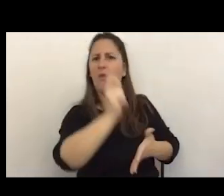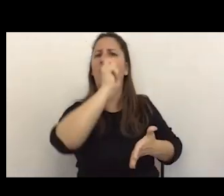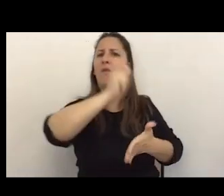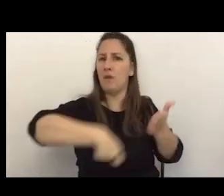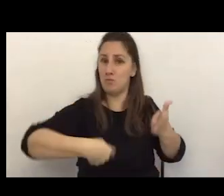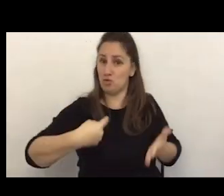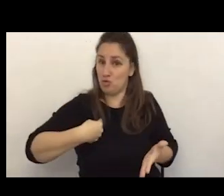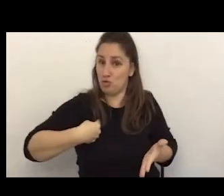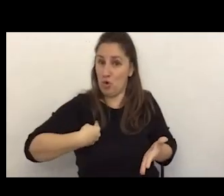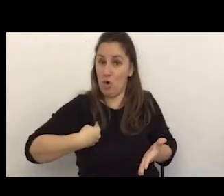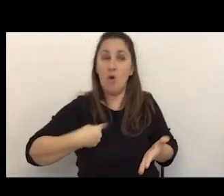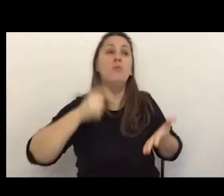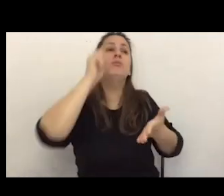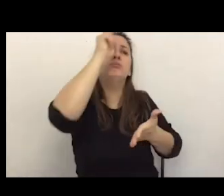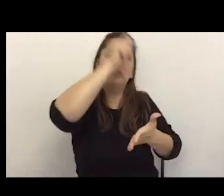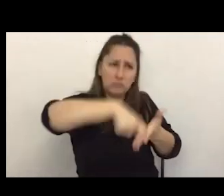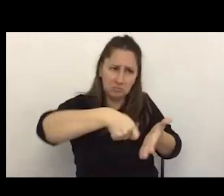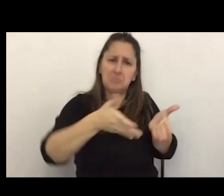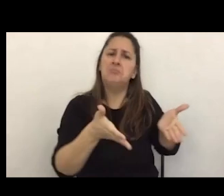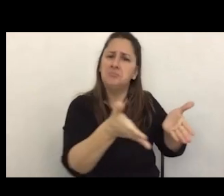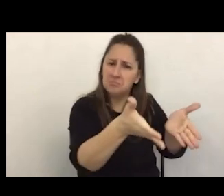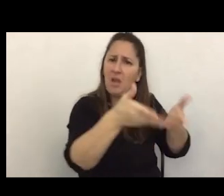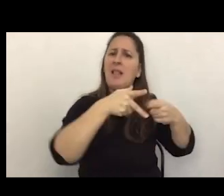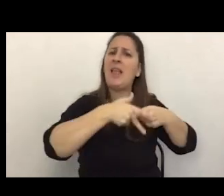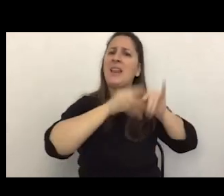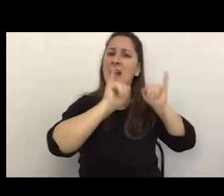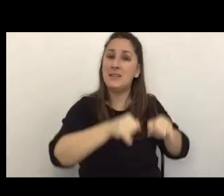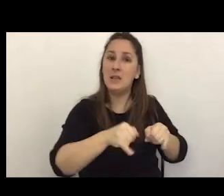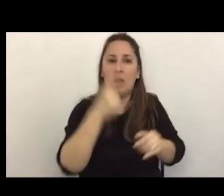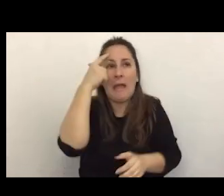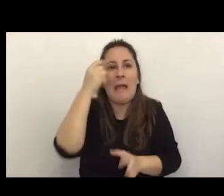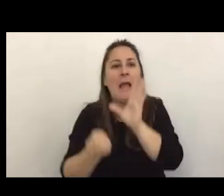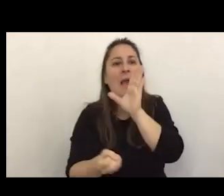esa práctica, genero dos cosas.